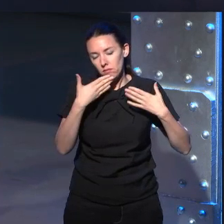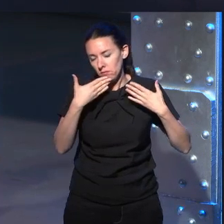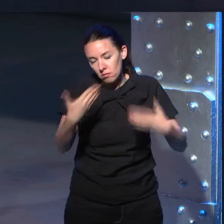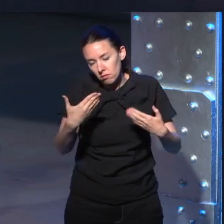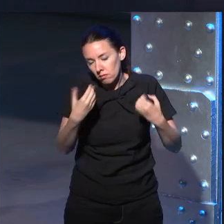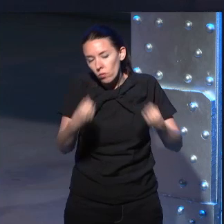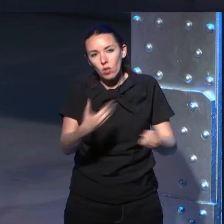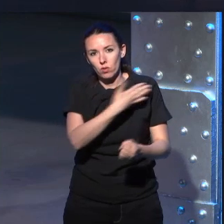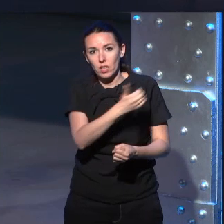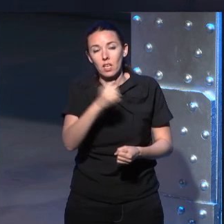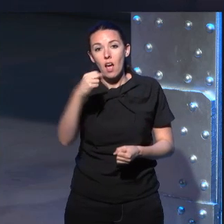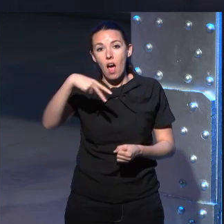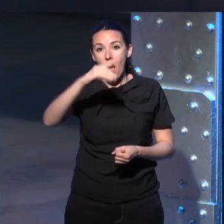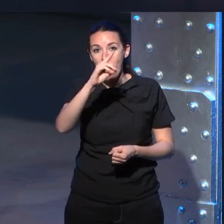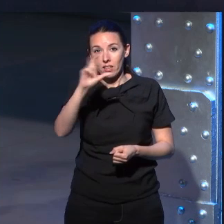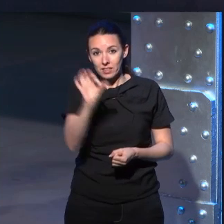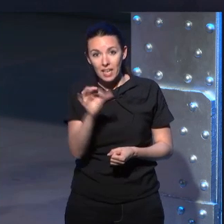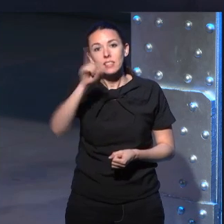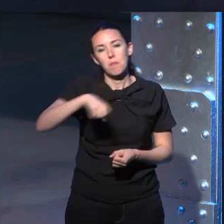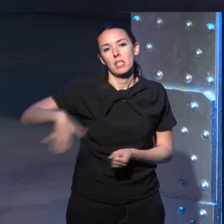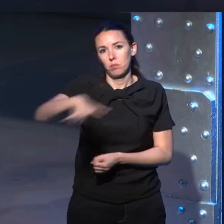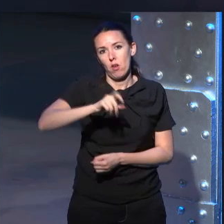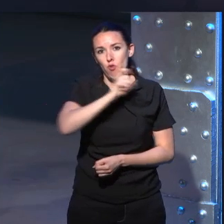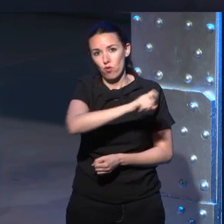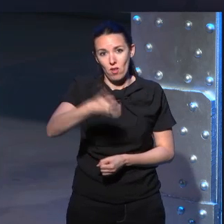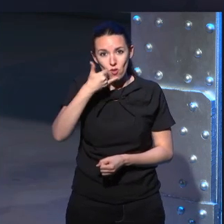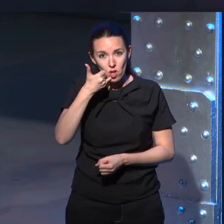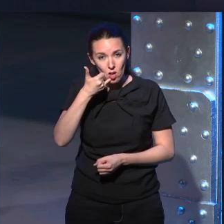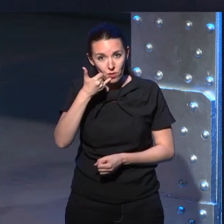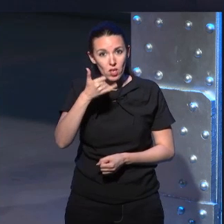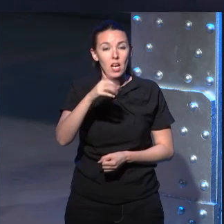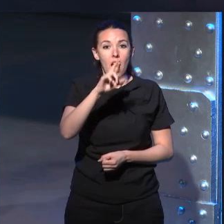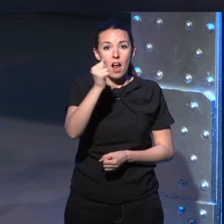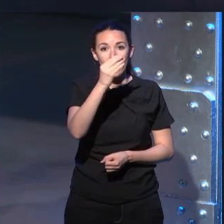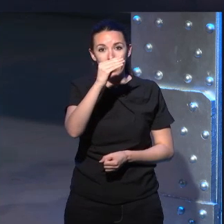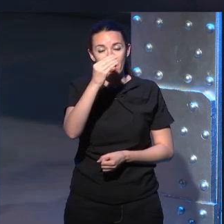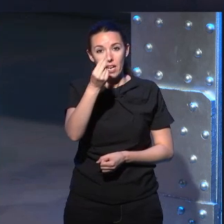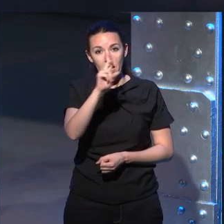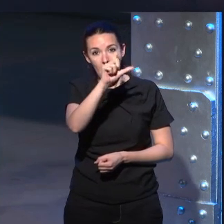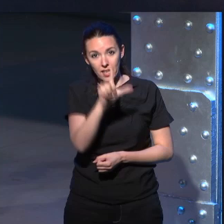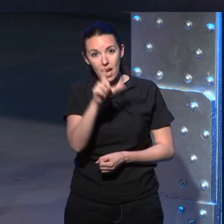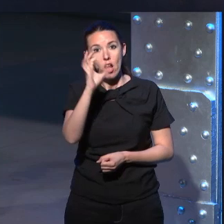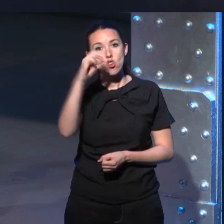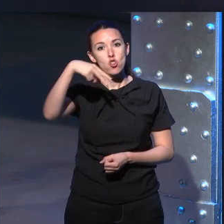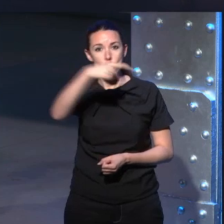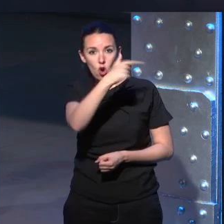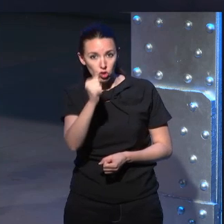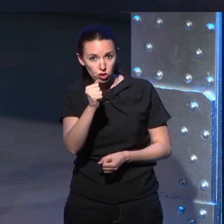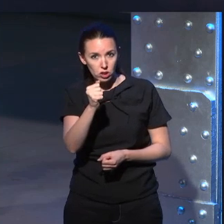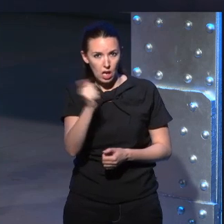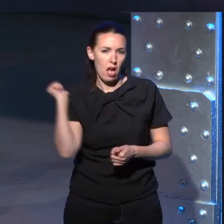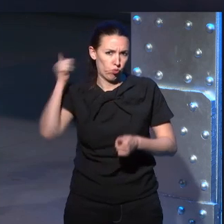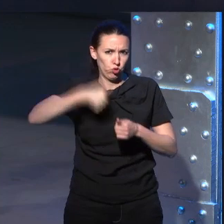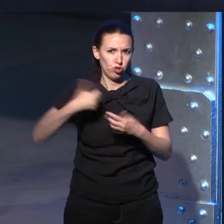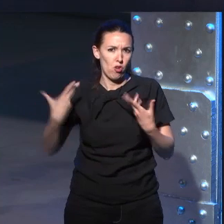logrado hacer esto. A Andrés y el Espacio Fundación Telefónica, a mi agente Raquel de la Concha, que siempre está detrás de mí desde hace muchos